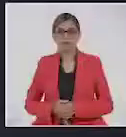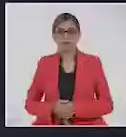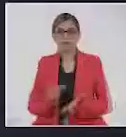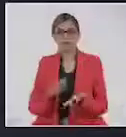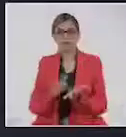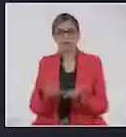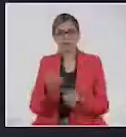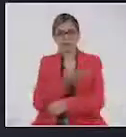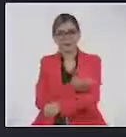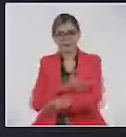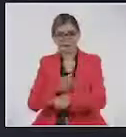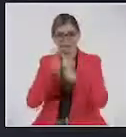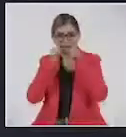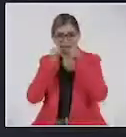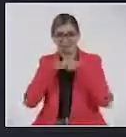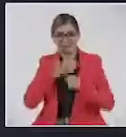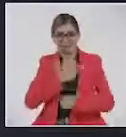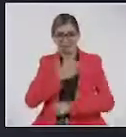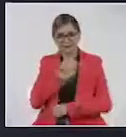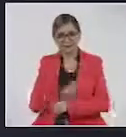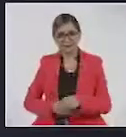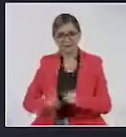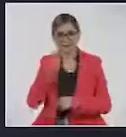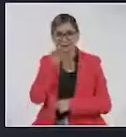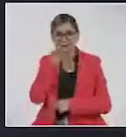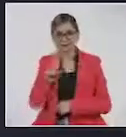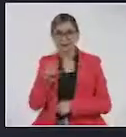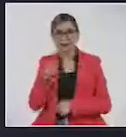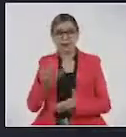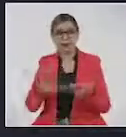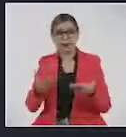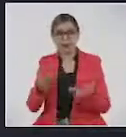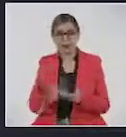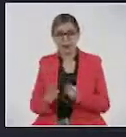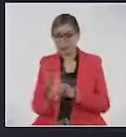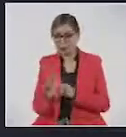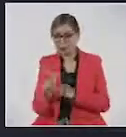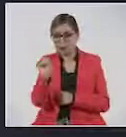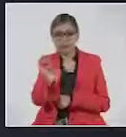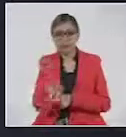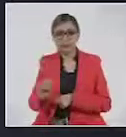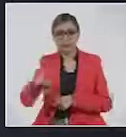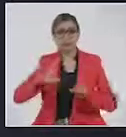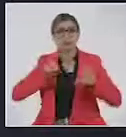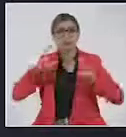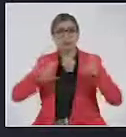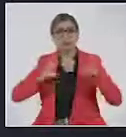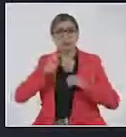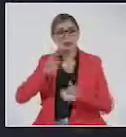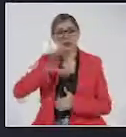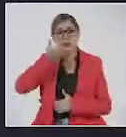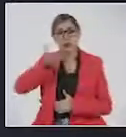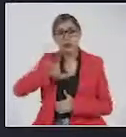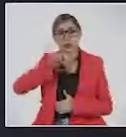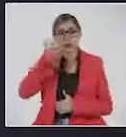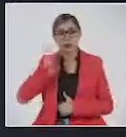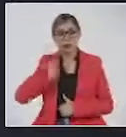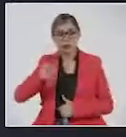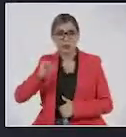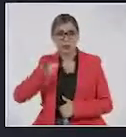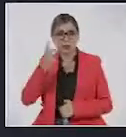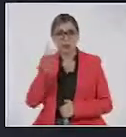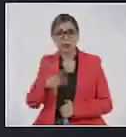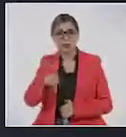Gracias por acompañarnos en Buenas Tardes, Jalisco. Este fin de semana se celebra una de las tradiciones más antiguas de Jalisco, la relacionada con